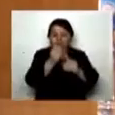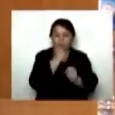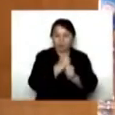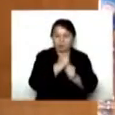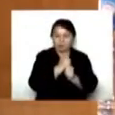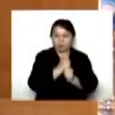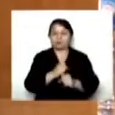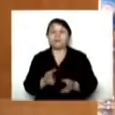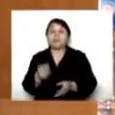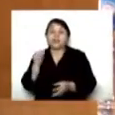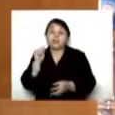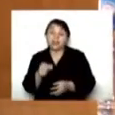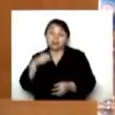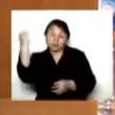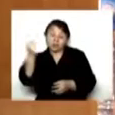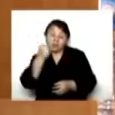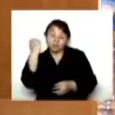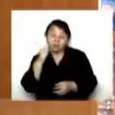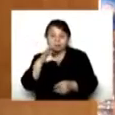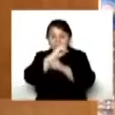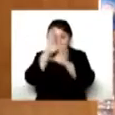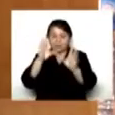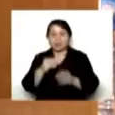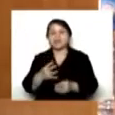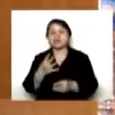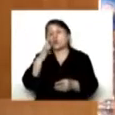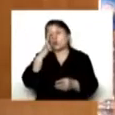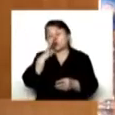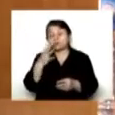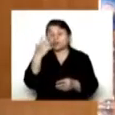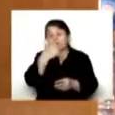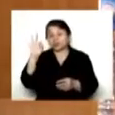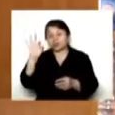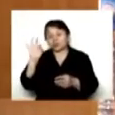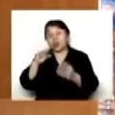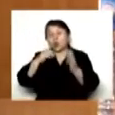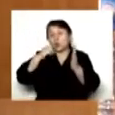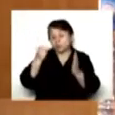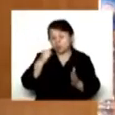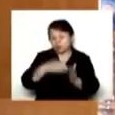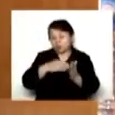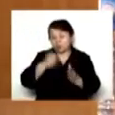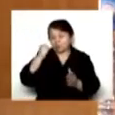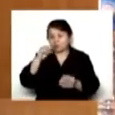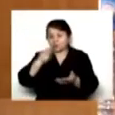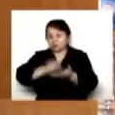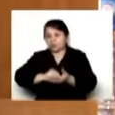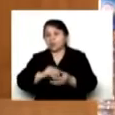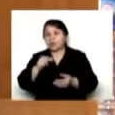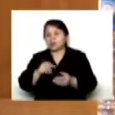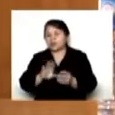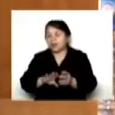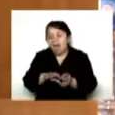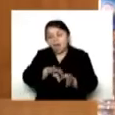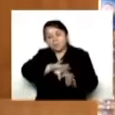que estos 4500 millones más están por afuera de los casi 9000 que firmamos con el presidente